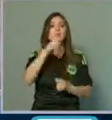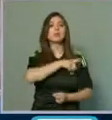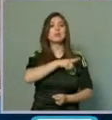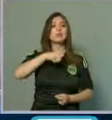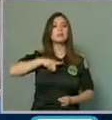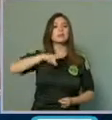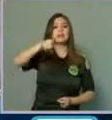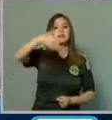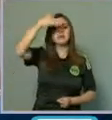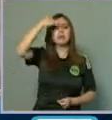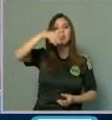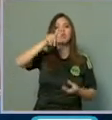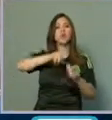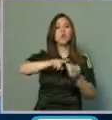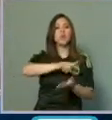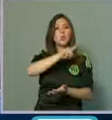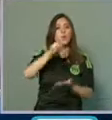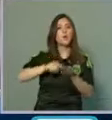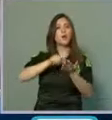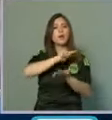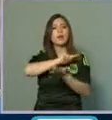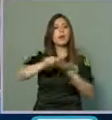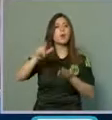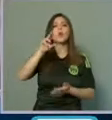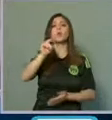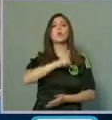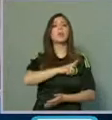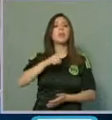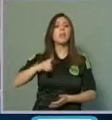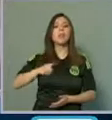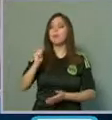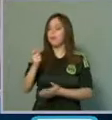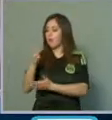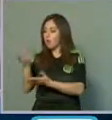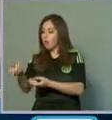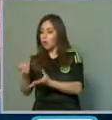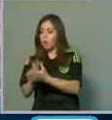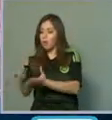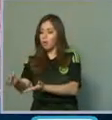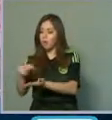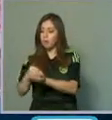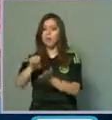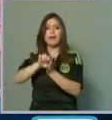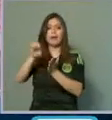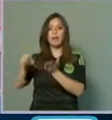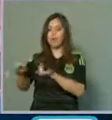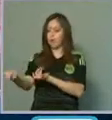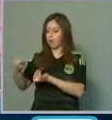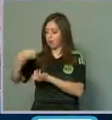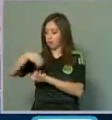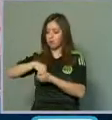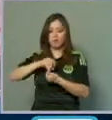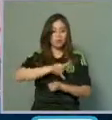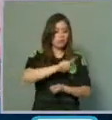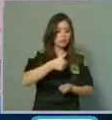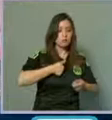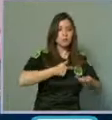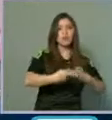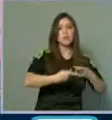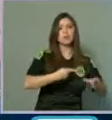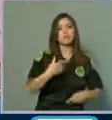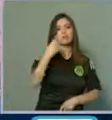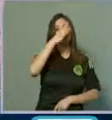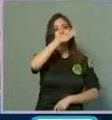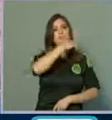dónde van al baño. Que no te cobren, ¿no? Con las manitas y luego con esas manitas te preparan la torta. Sí, ¿no? claro, te cobran, venga joven, date ahí